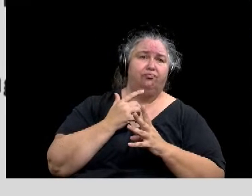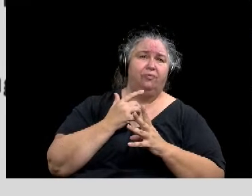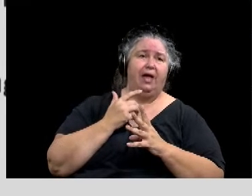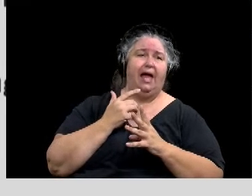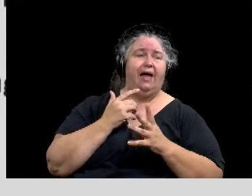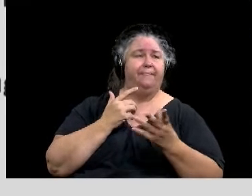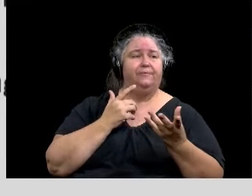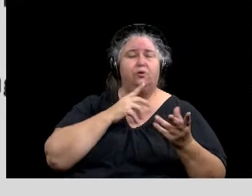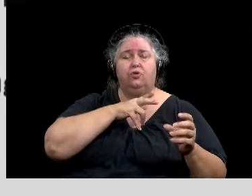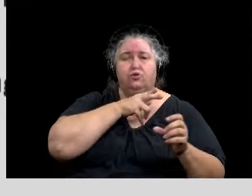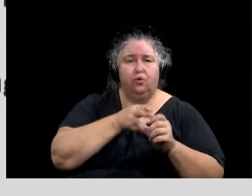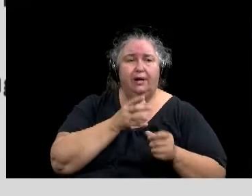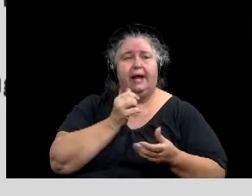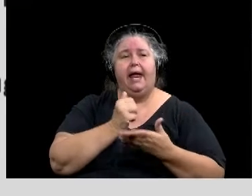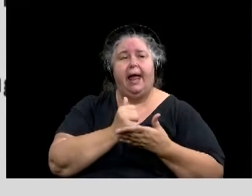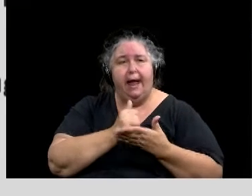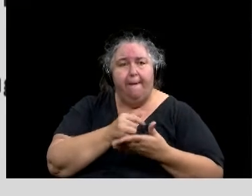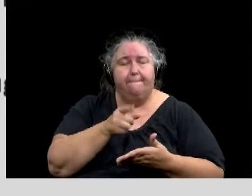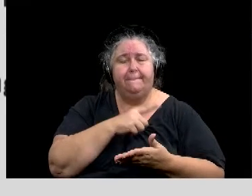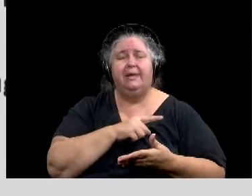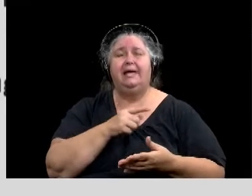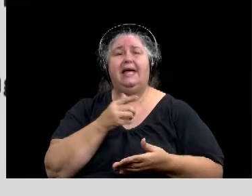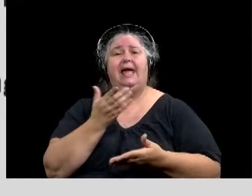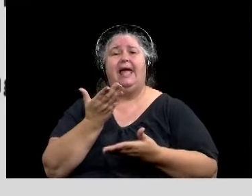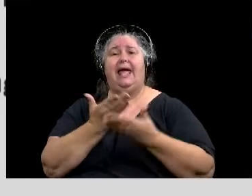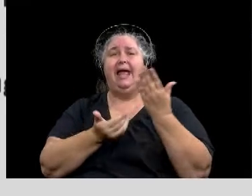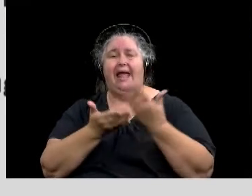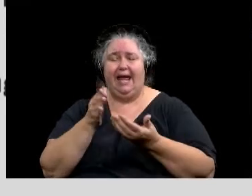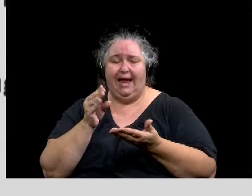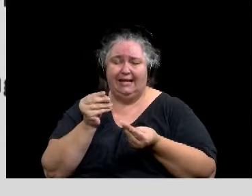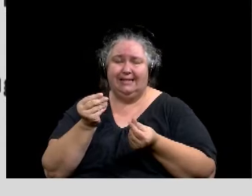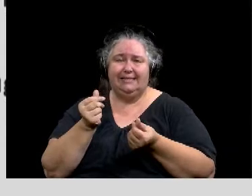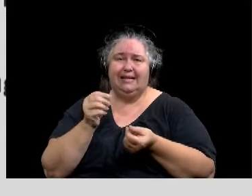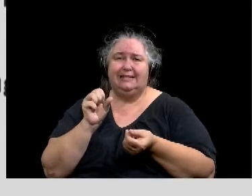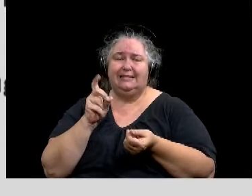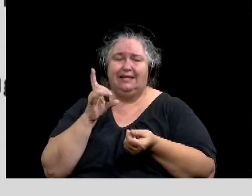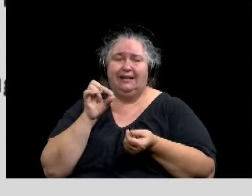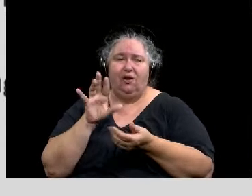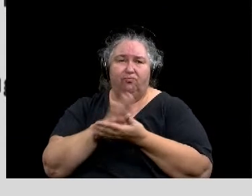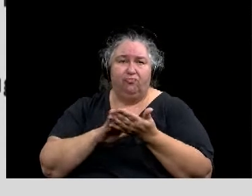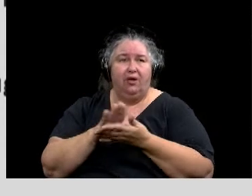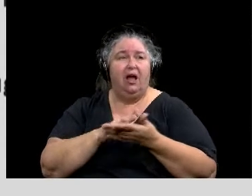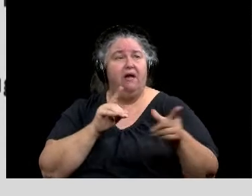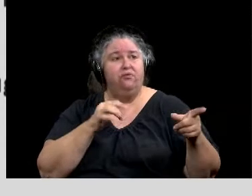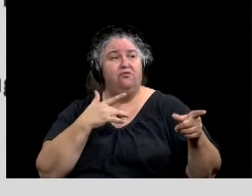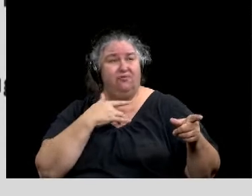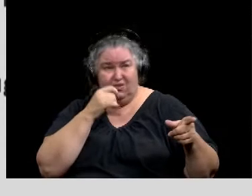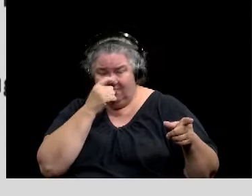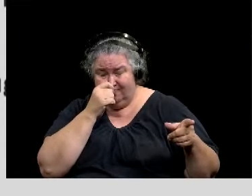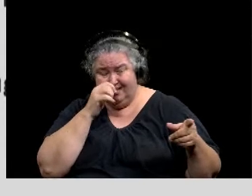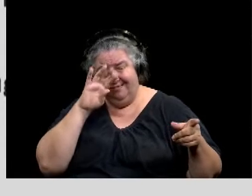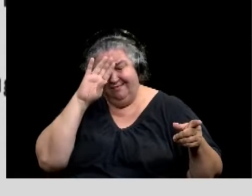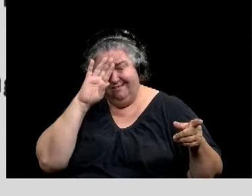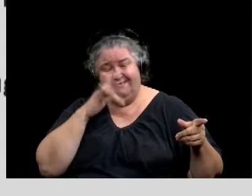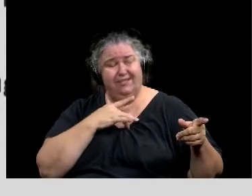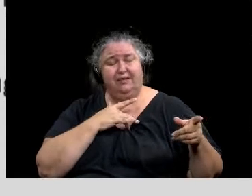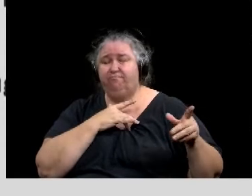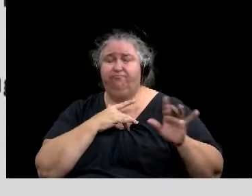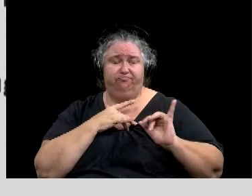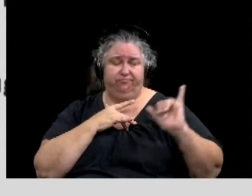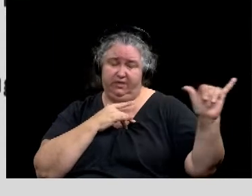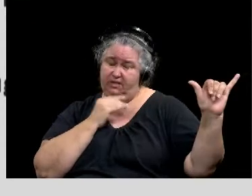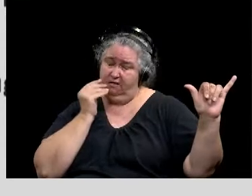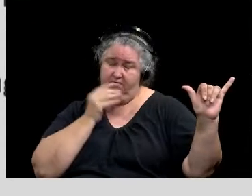tengan sanidad or de manos y qué y no lleguen a las